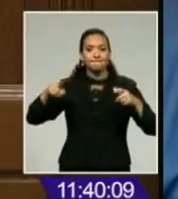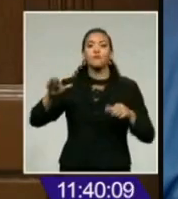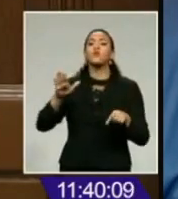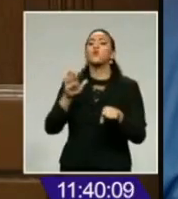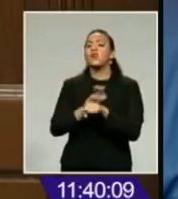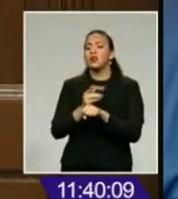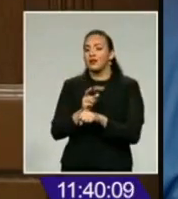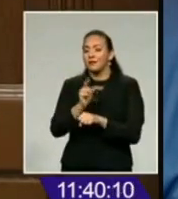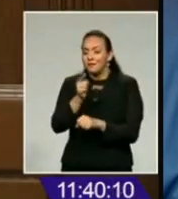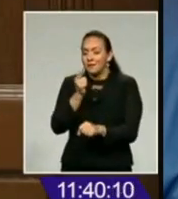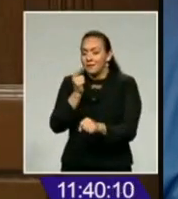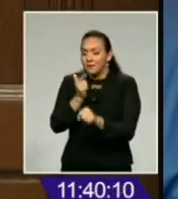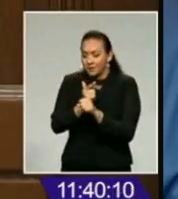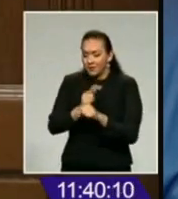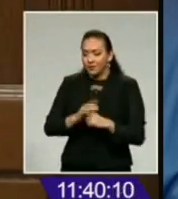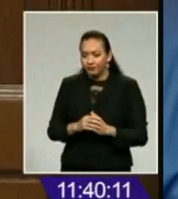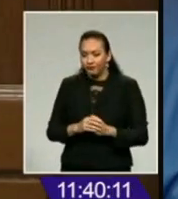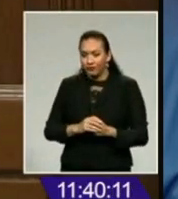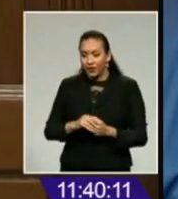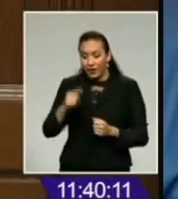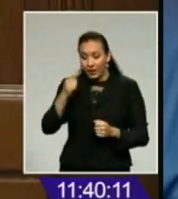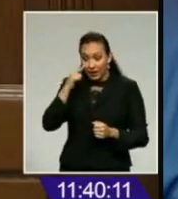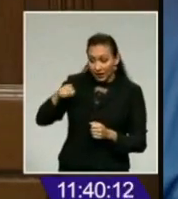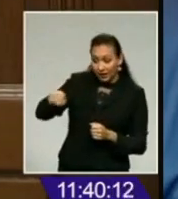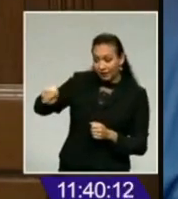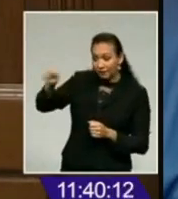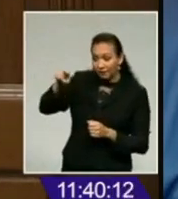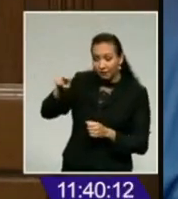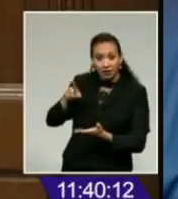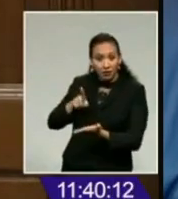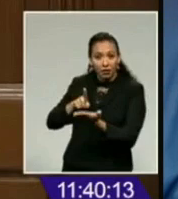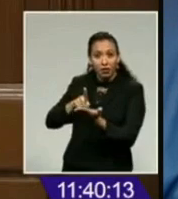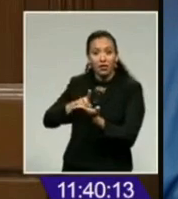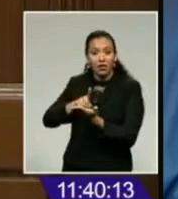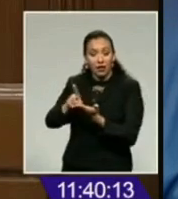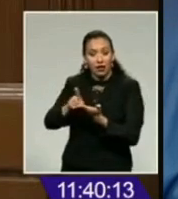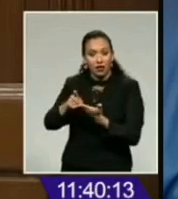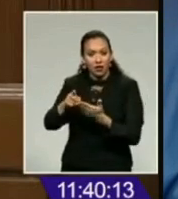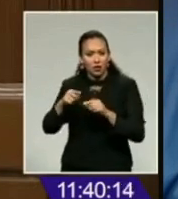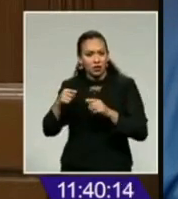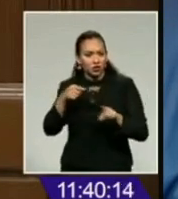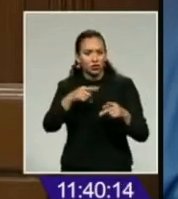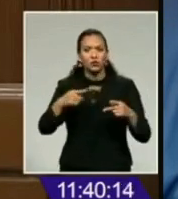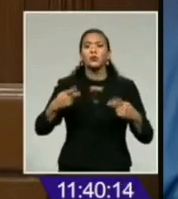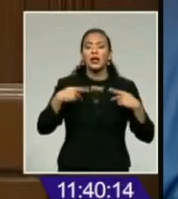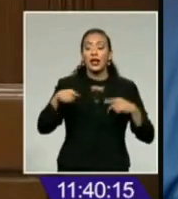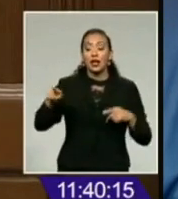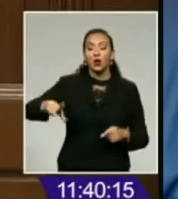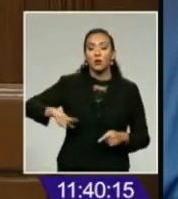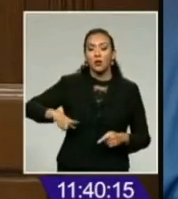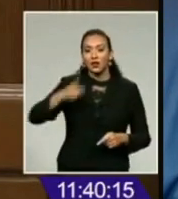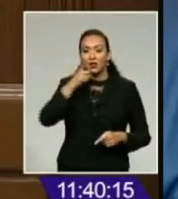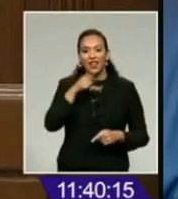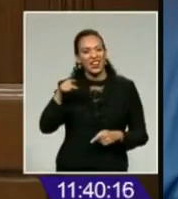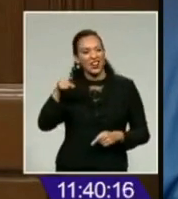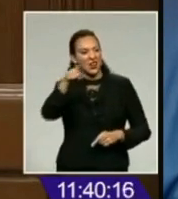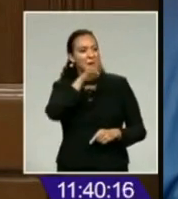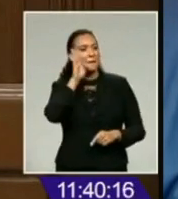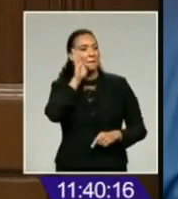decisiones contrarias a los intereses del gobierno, se nos llamó traidores al pueblo